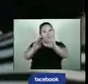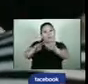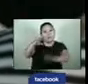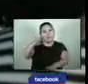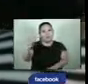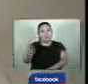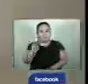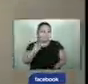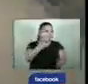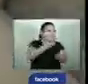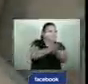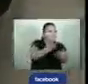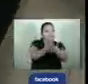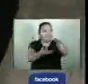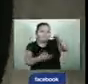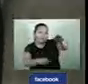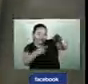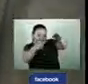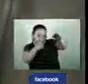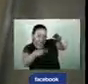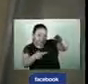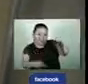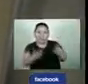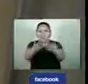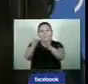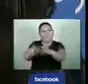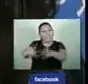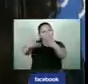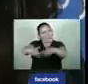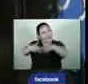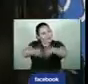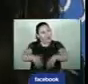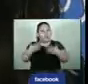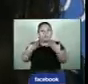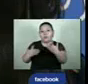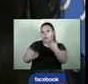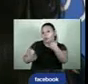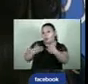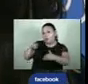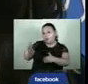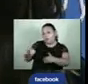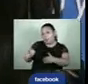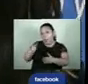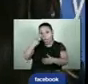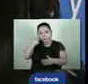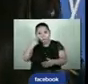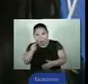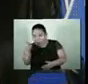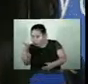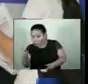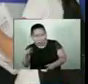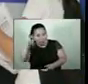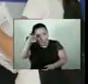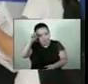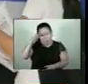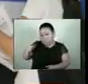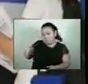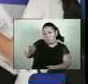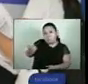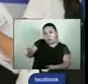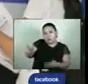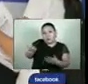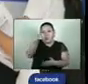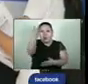nacional para revisar las planillas de las diversas empresas. Las autoridades informan que si el trabajador no recibe el aumento en las fechas de pago